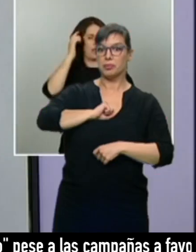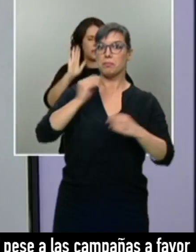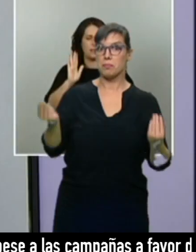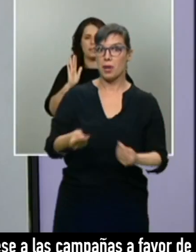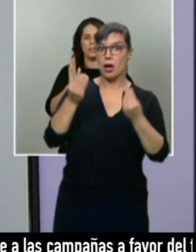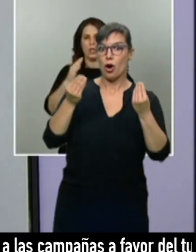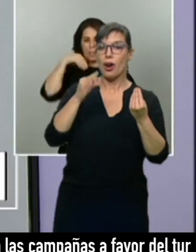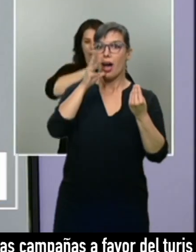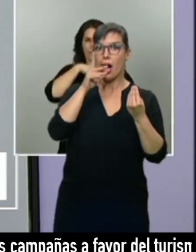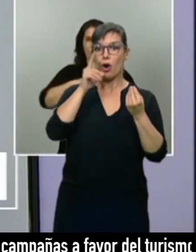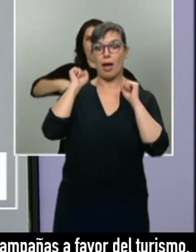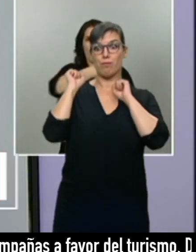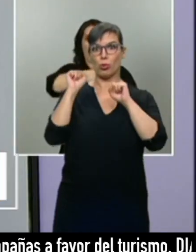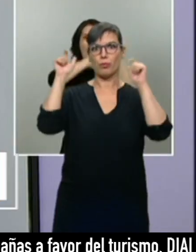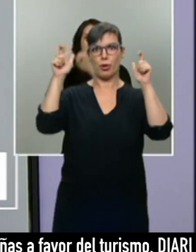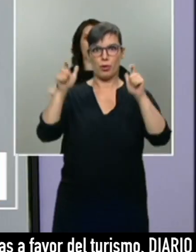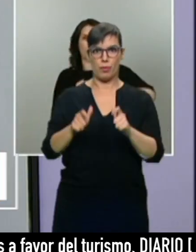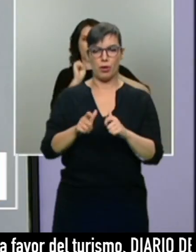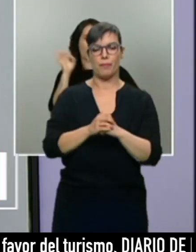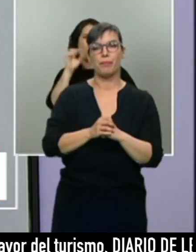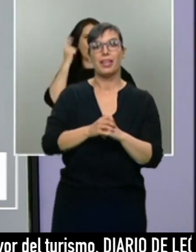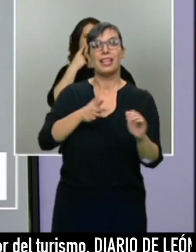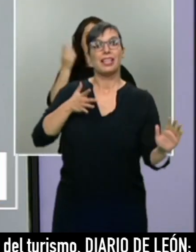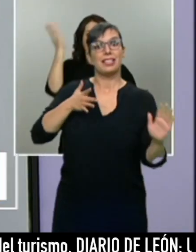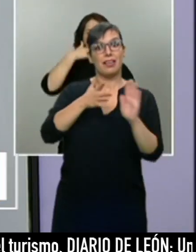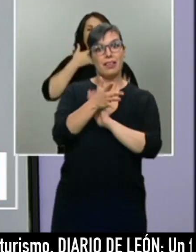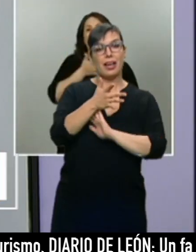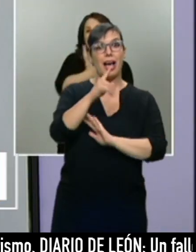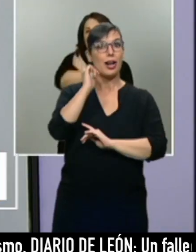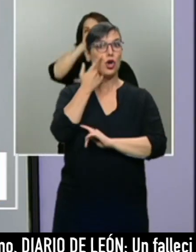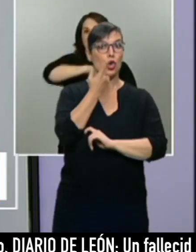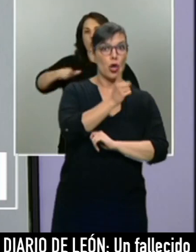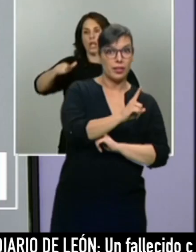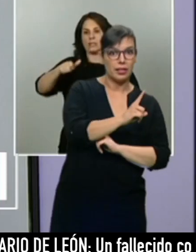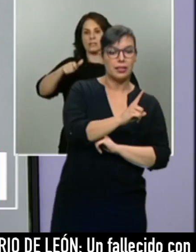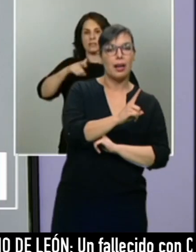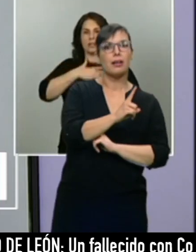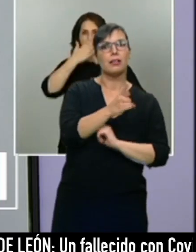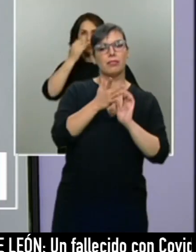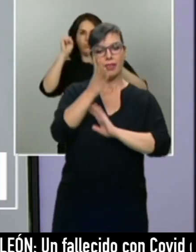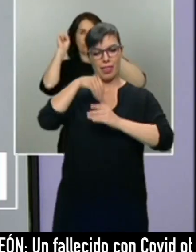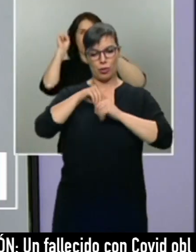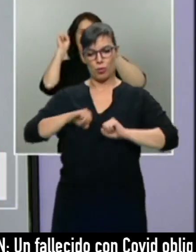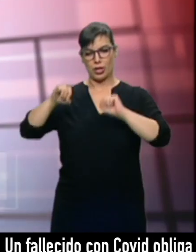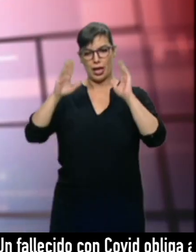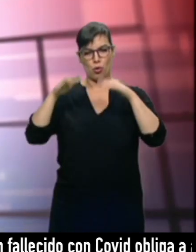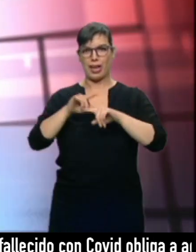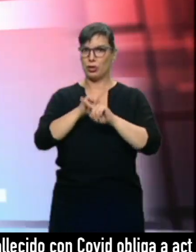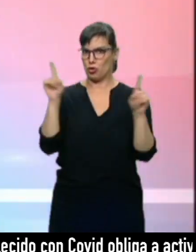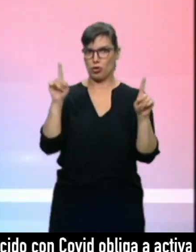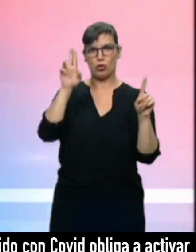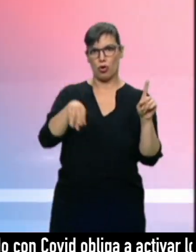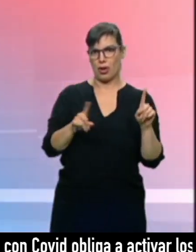No de poder detectarlos no significa que esas personas no estén inmunológicamente protegidas.